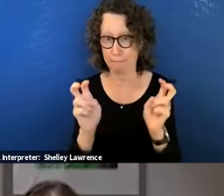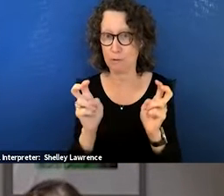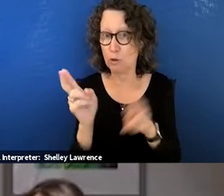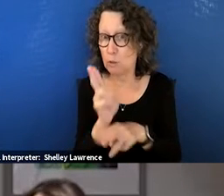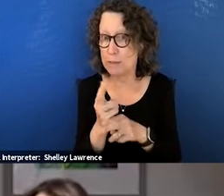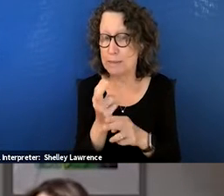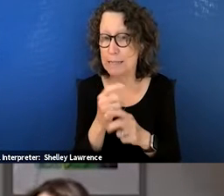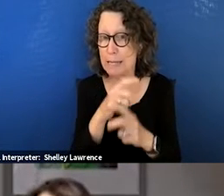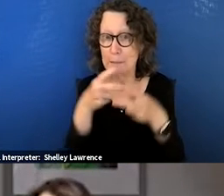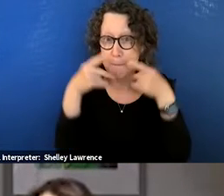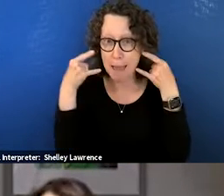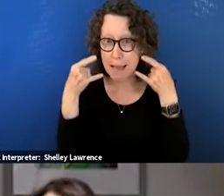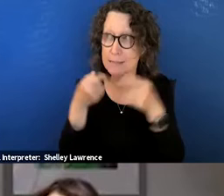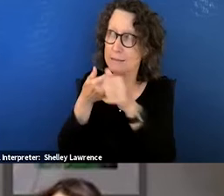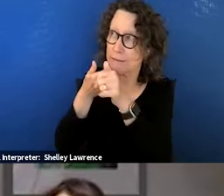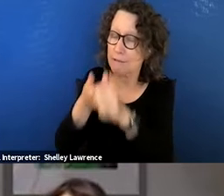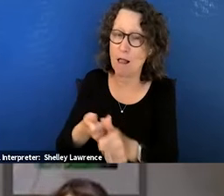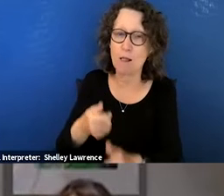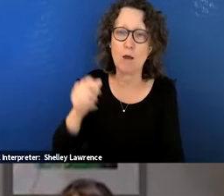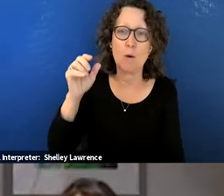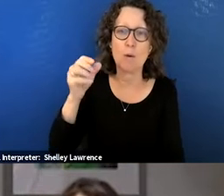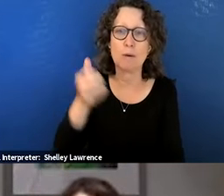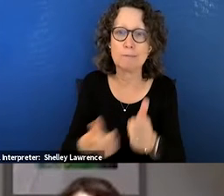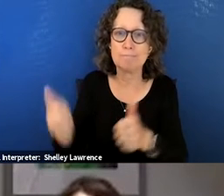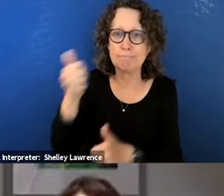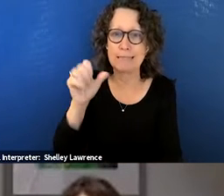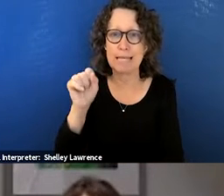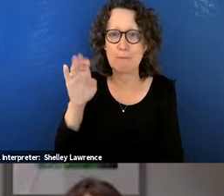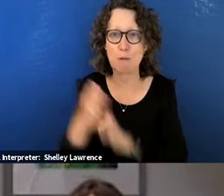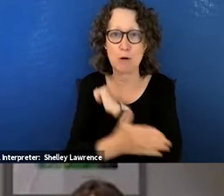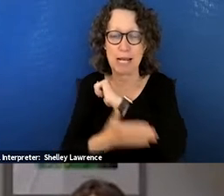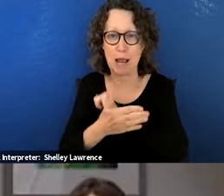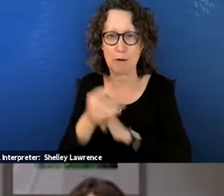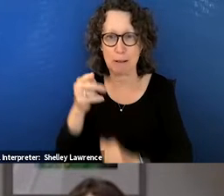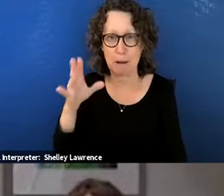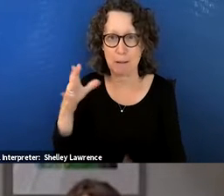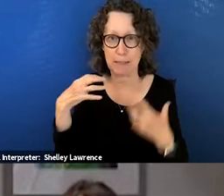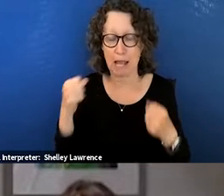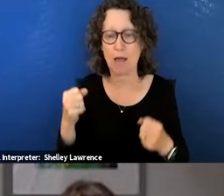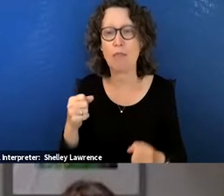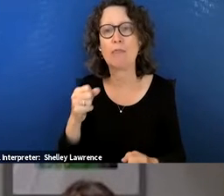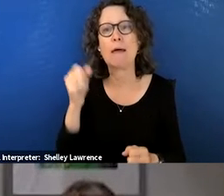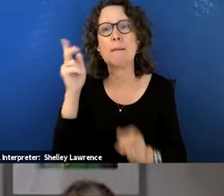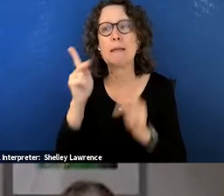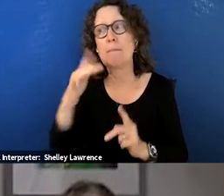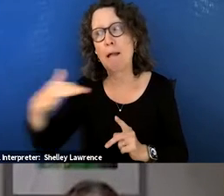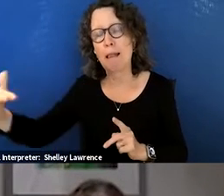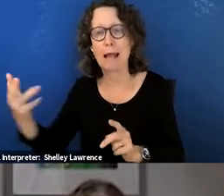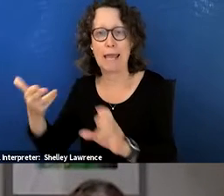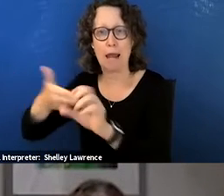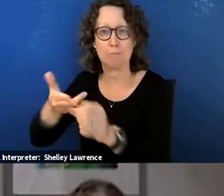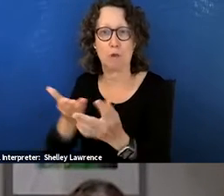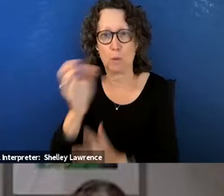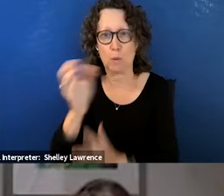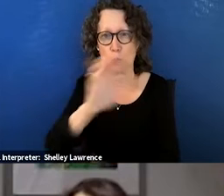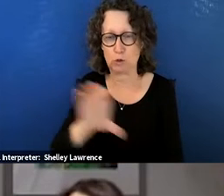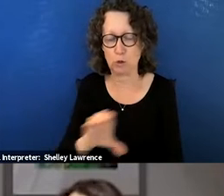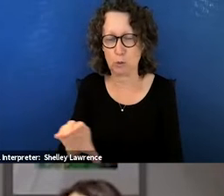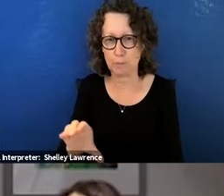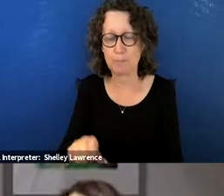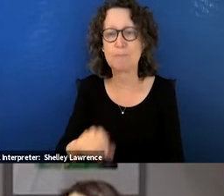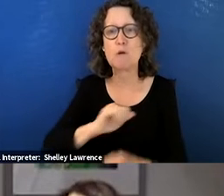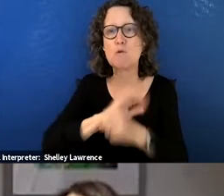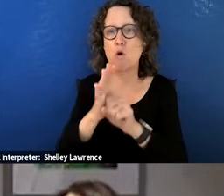en persona usando cubrebocas según exige el Departamento de Salud Pública de Santa Bárbara y el público puede participar mediante